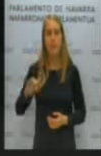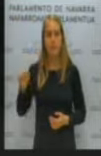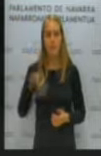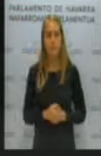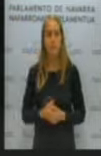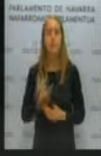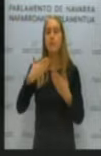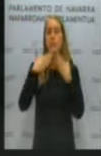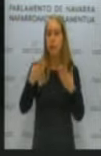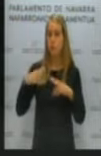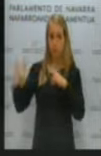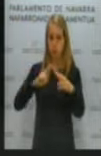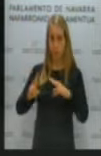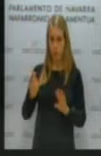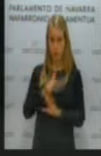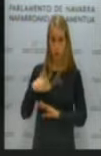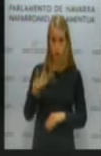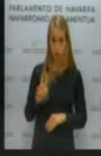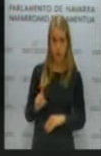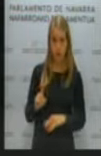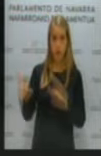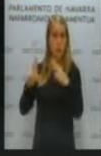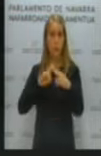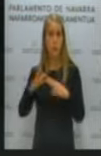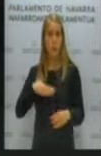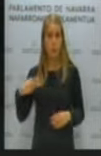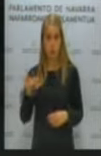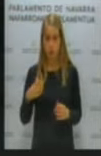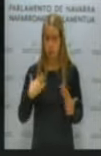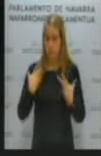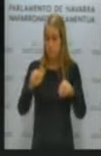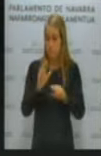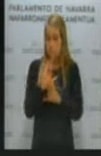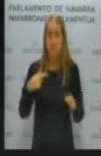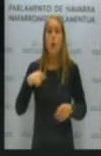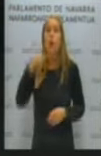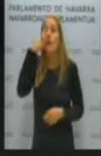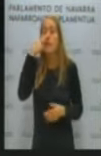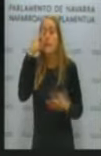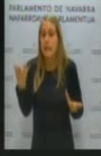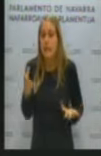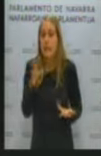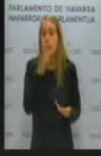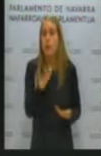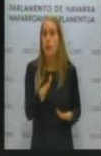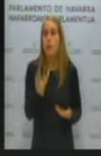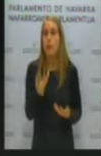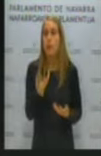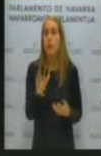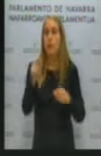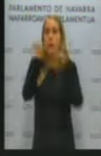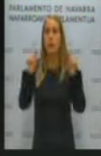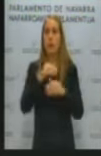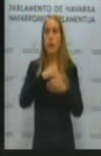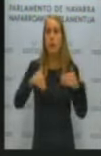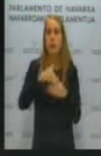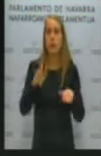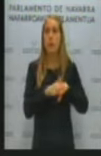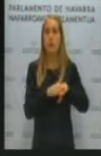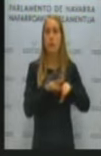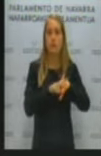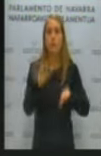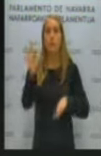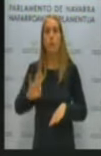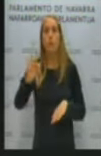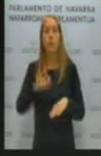No quiere contestarme. No quiere contestarme, ya está. A mí me interesaba, y entiendo que a los señores de H. Bildu, de Podemos y de Izquierda Esquerra también,